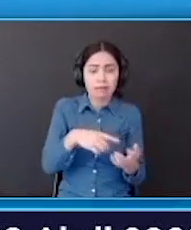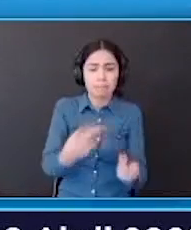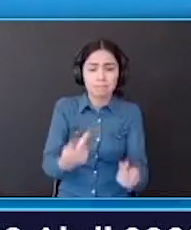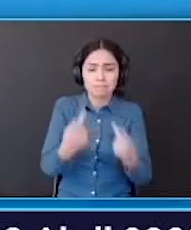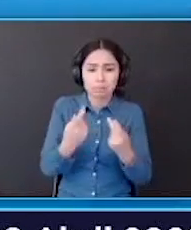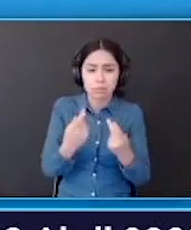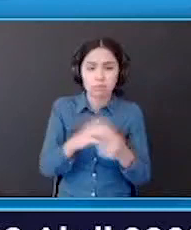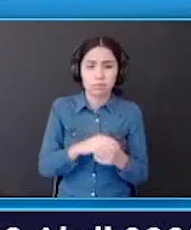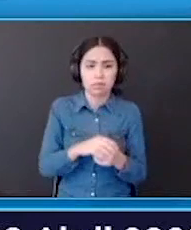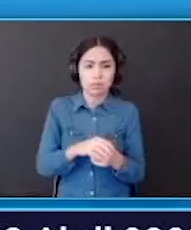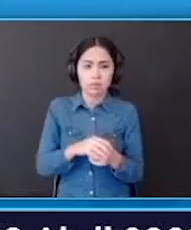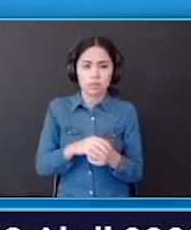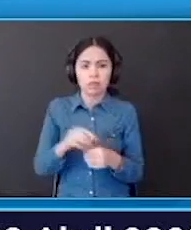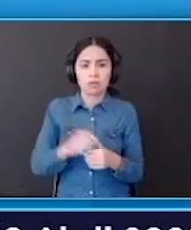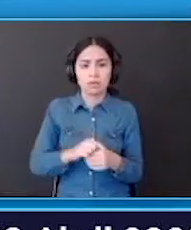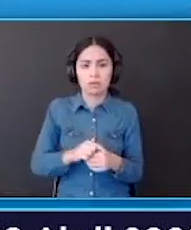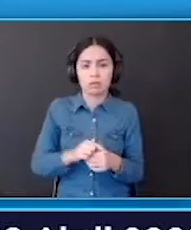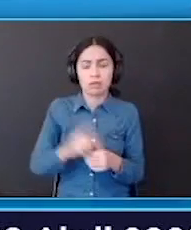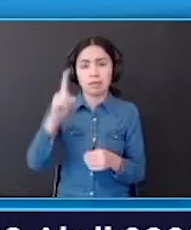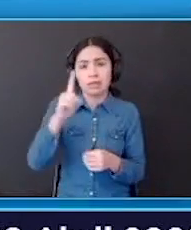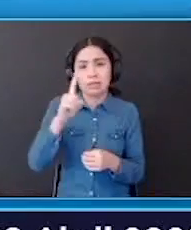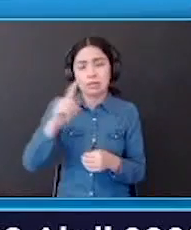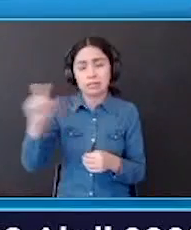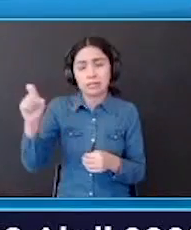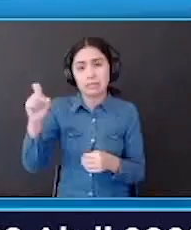104 millones de pesos, así como